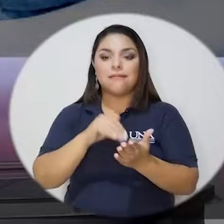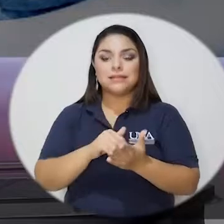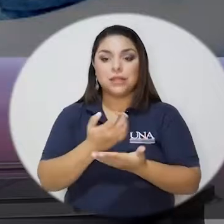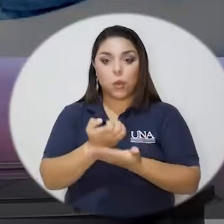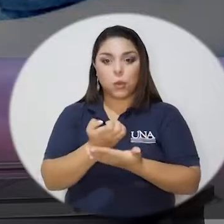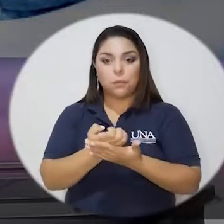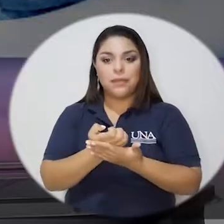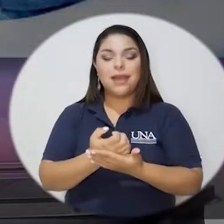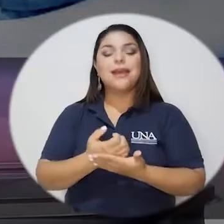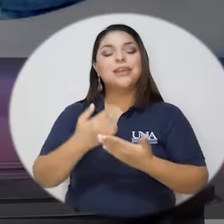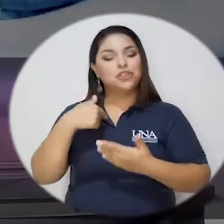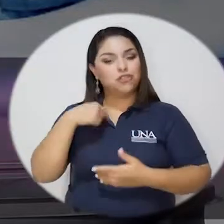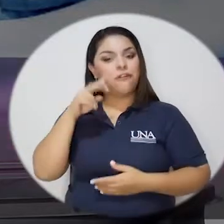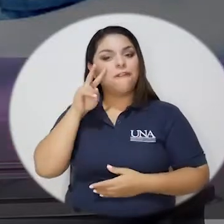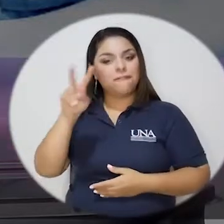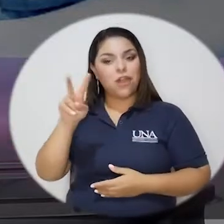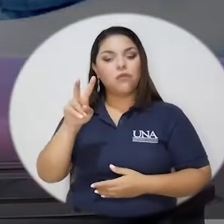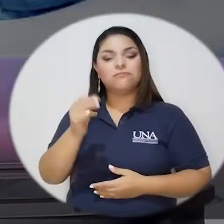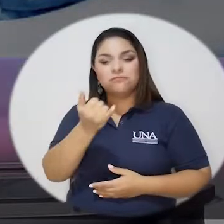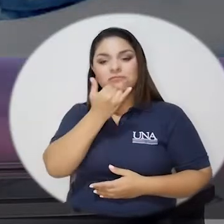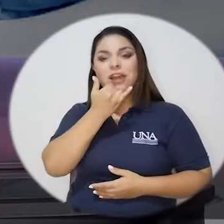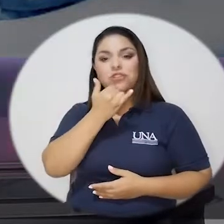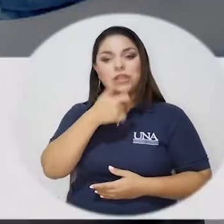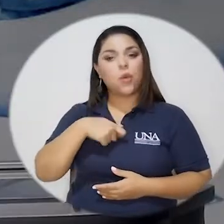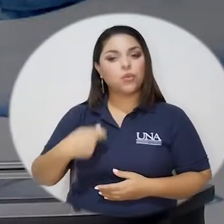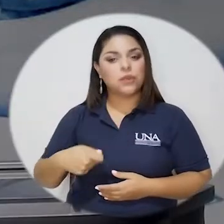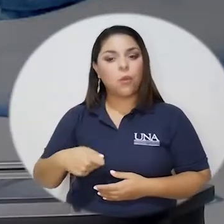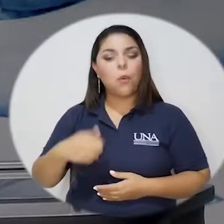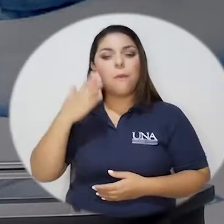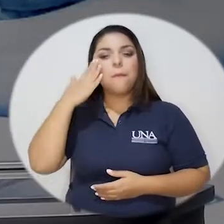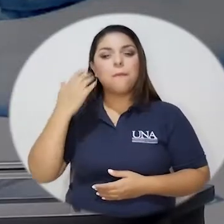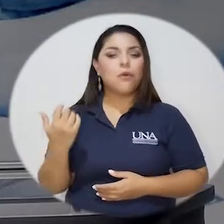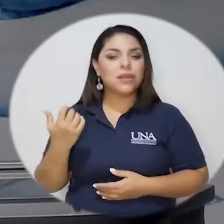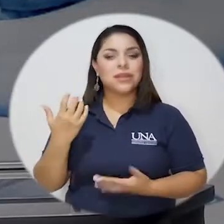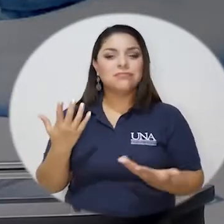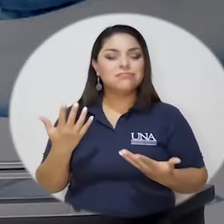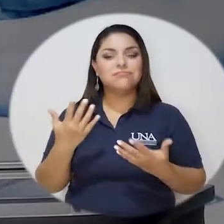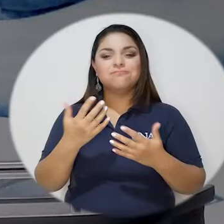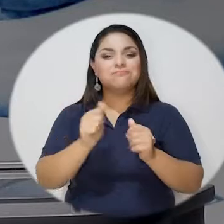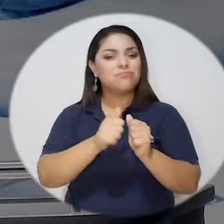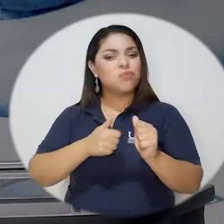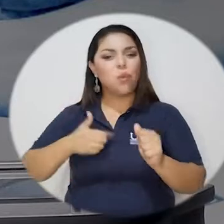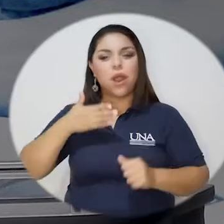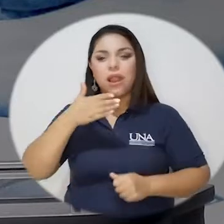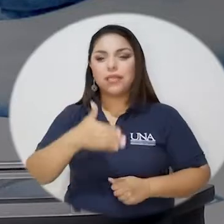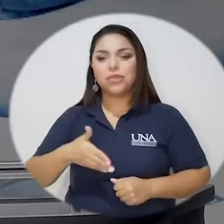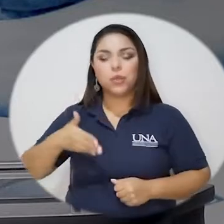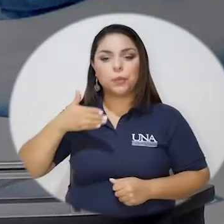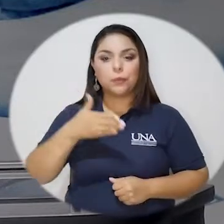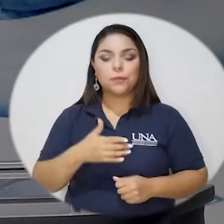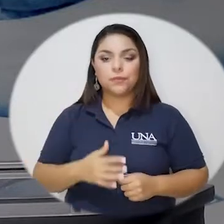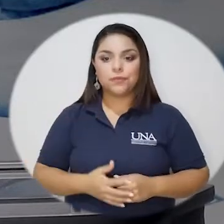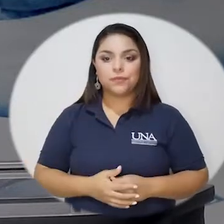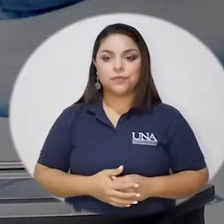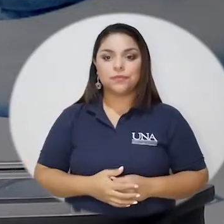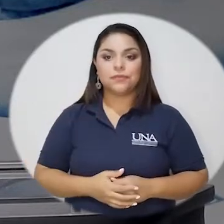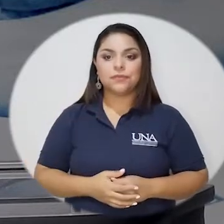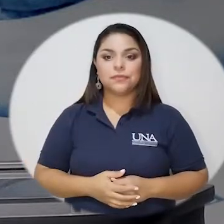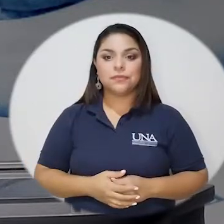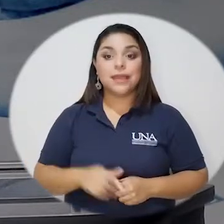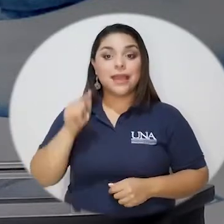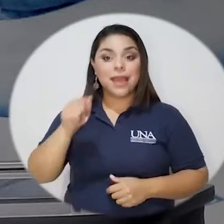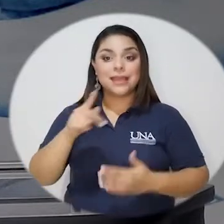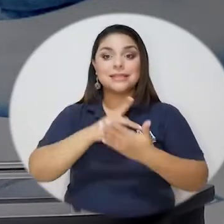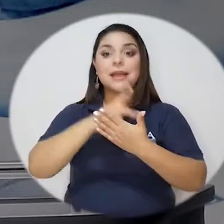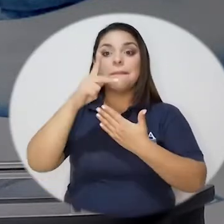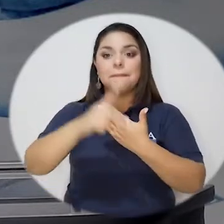Y ahí sí yo veo fallos en el Ejecutivo, porque nos quedamos muy lentos. Y ese plan